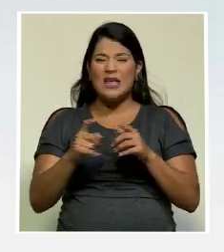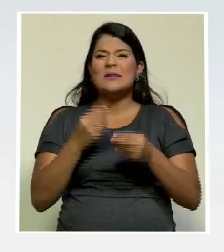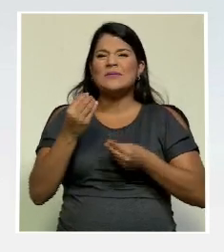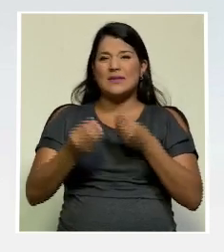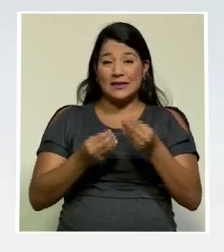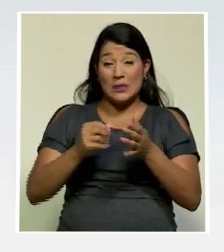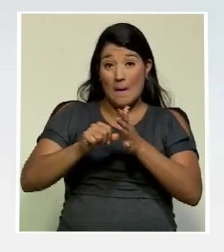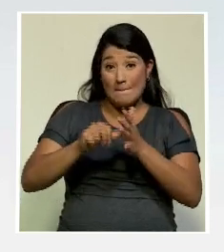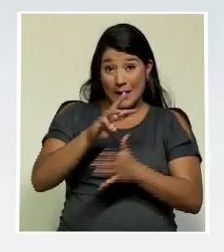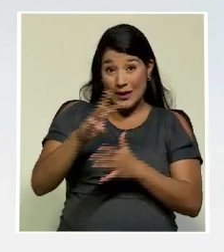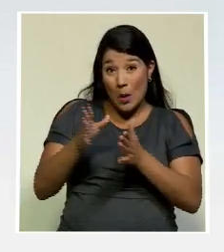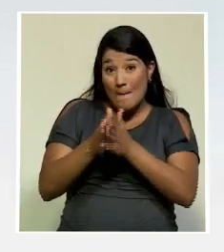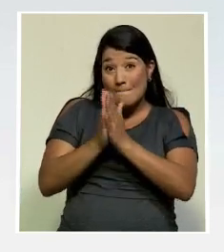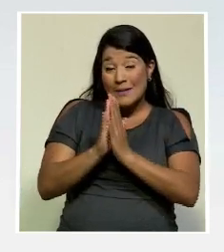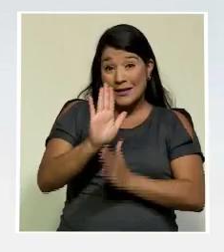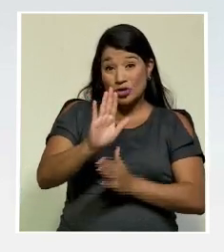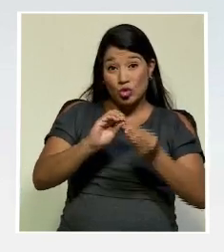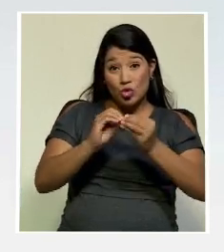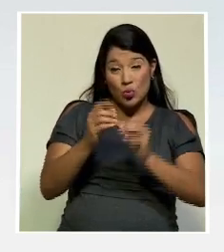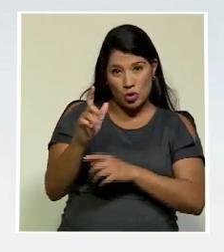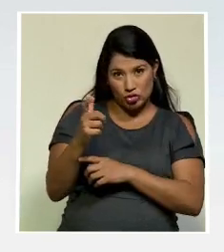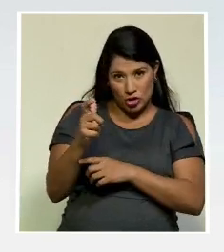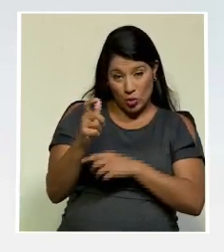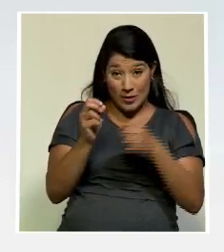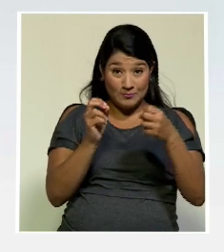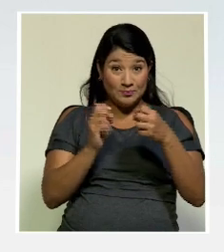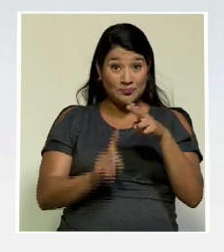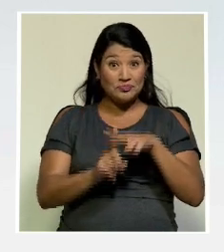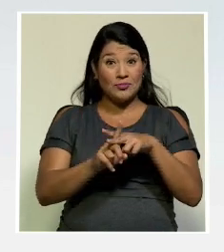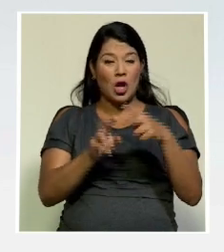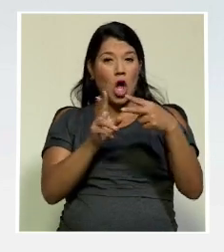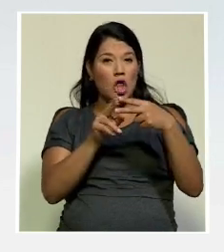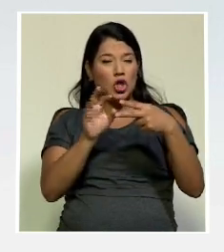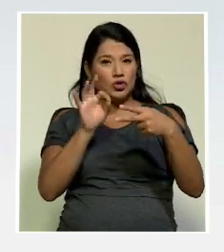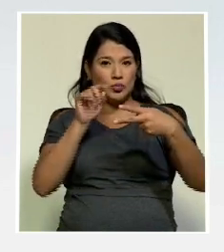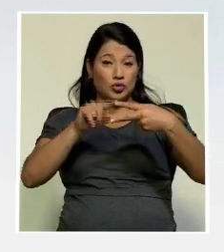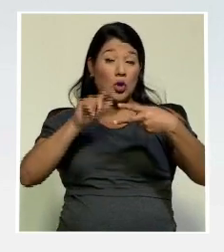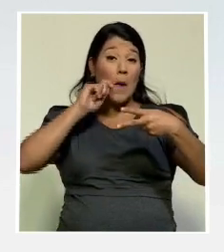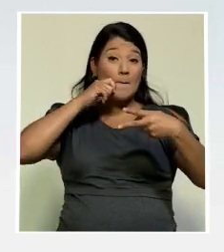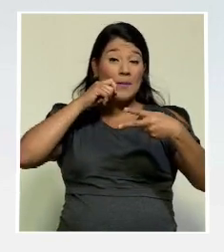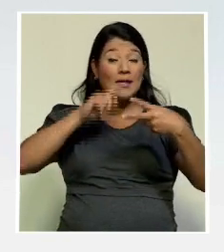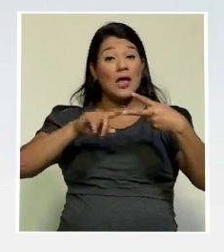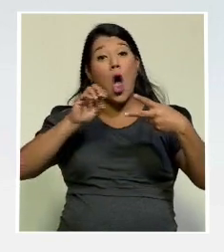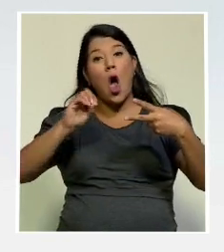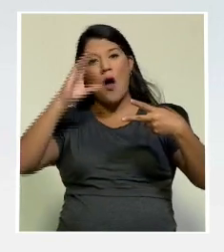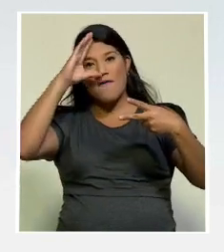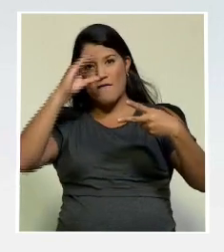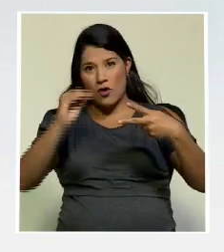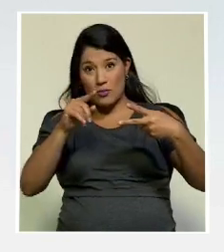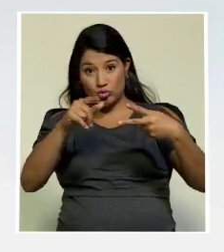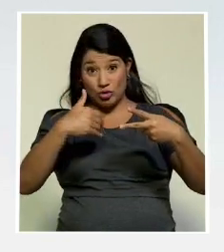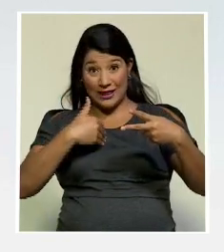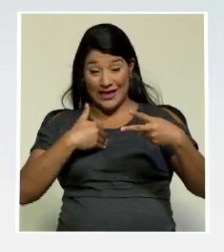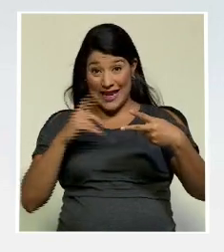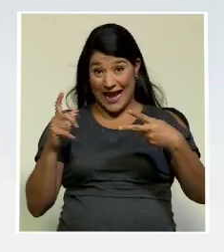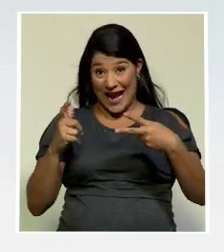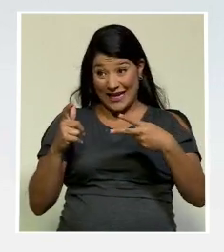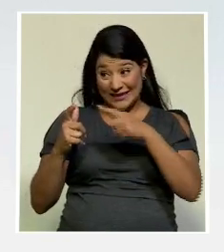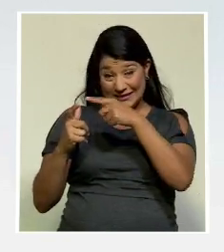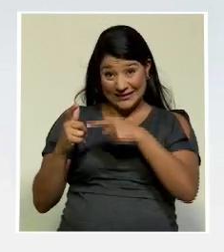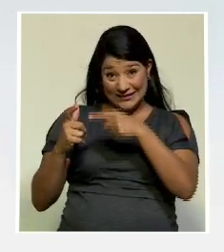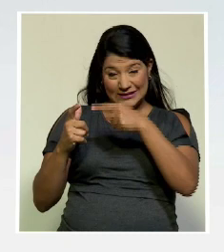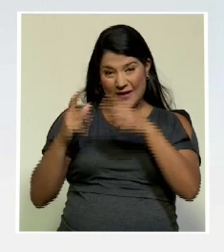de identificación y el sistema mostrará dos opciones para ingresar: un PIN o la información que viene en su carnet de vacunación. Al ingresar al sistema